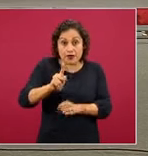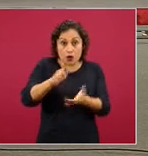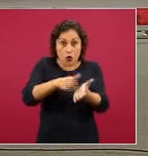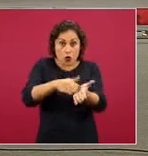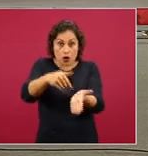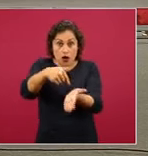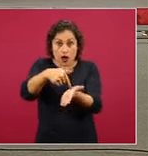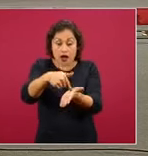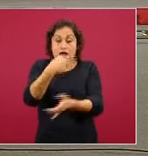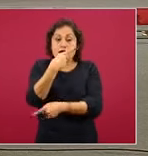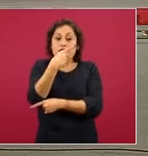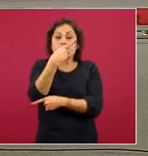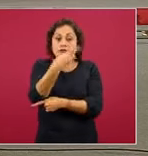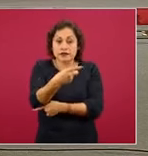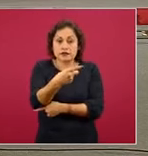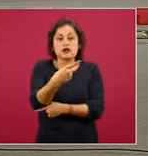expediente,